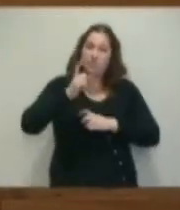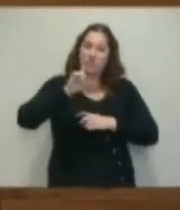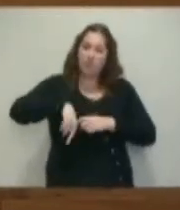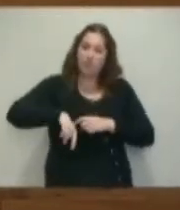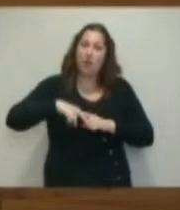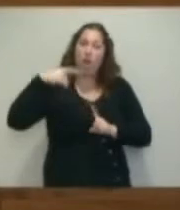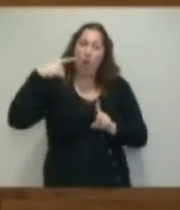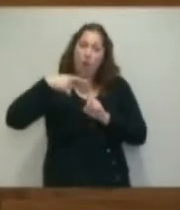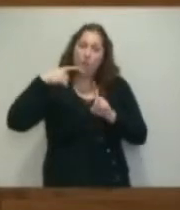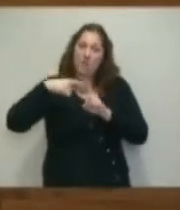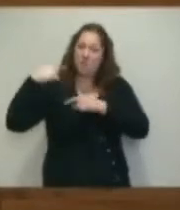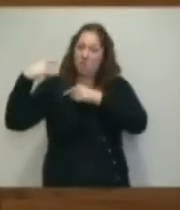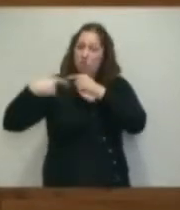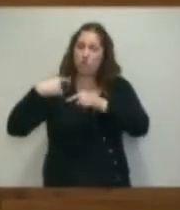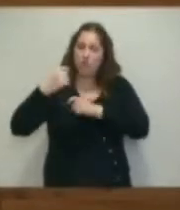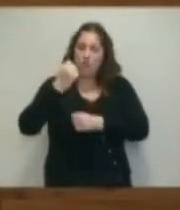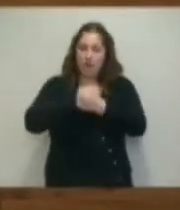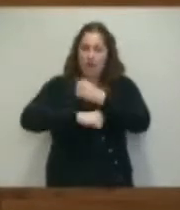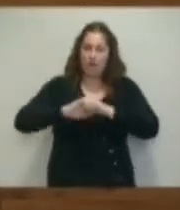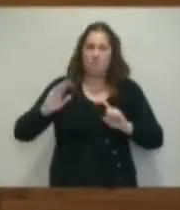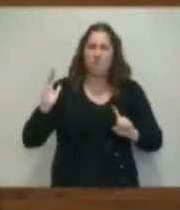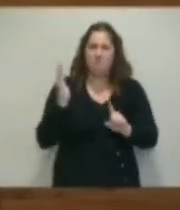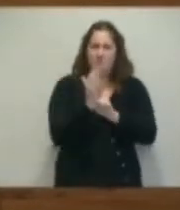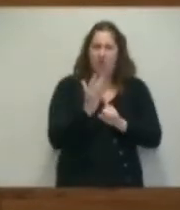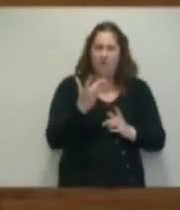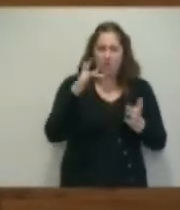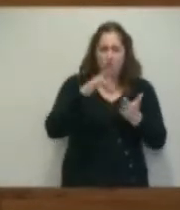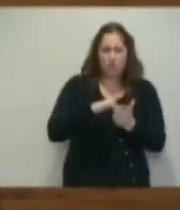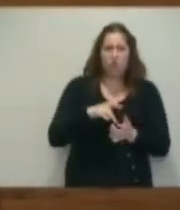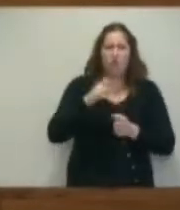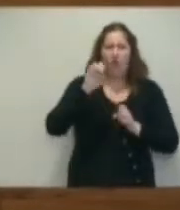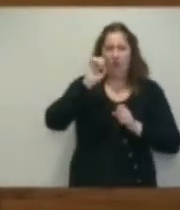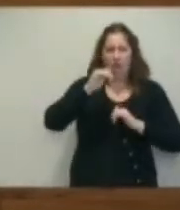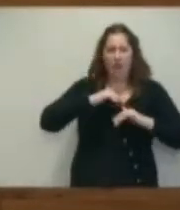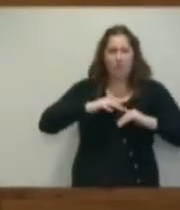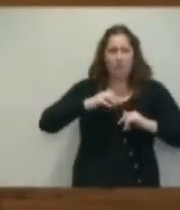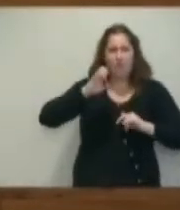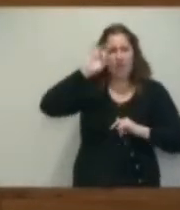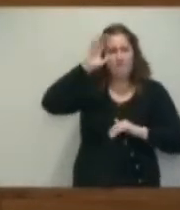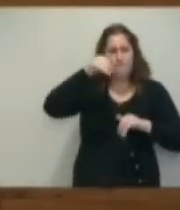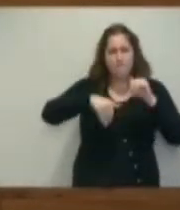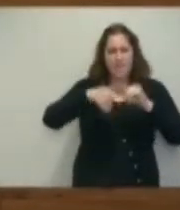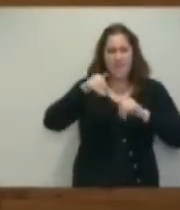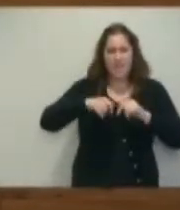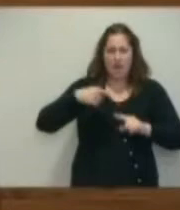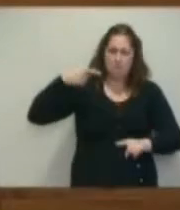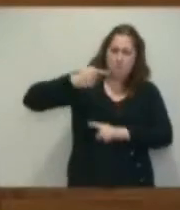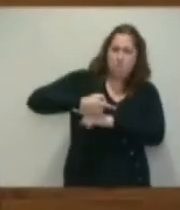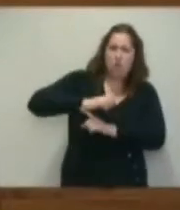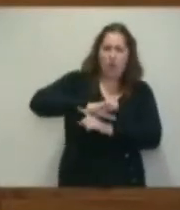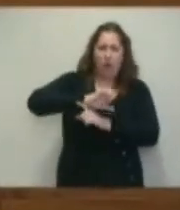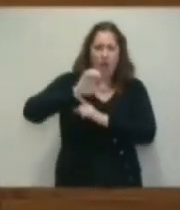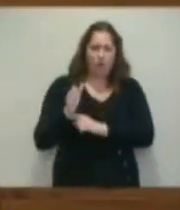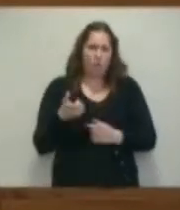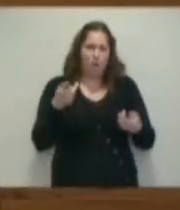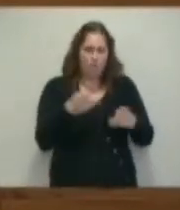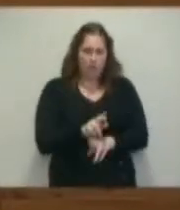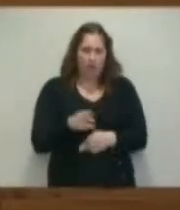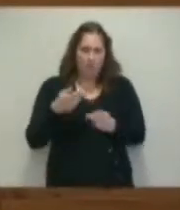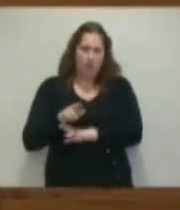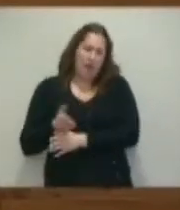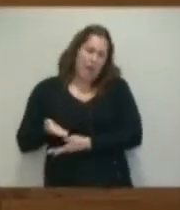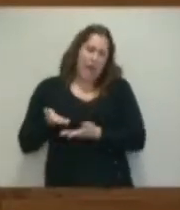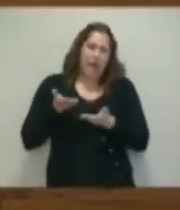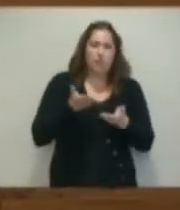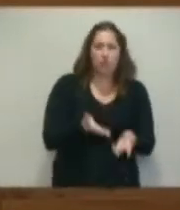que ha tenido sobre estos territorios el progresivo cese de actividad minera impuesto por la Unión Europea. Ahora, 2